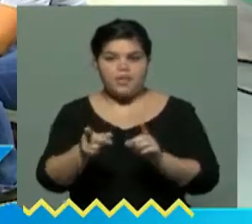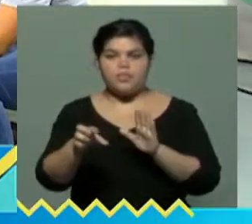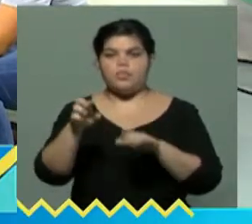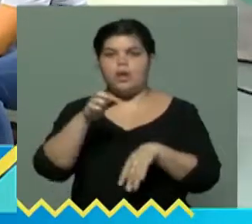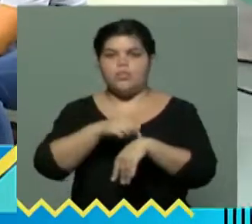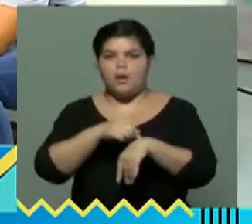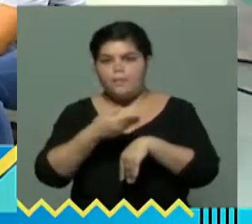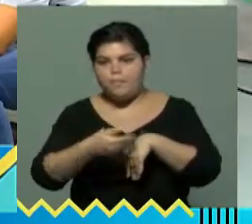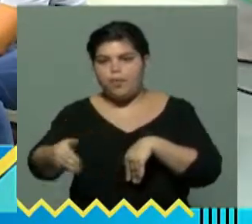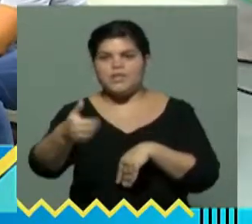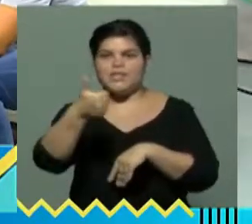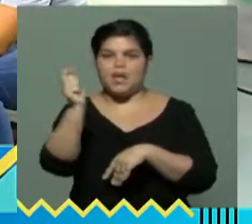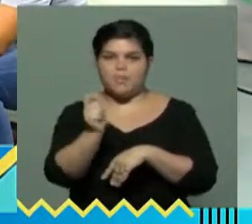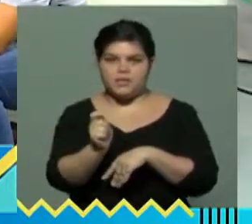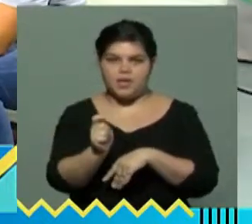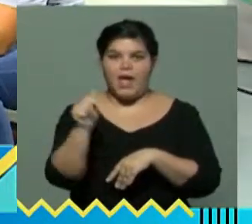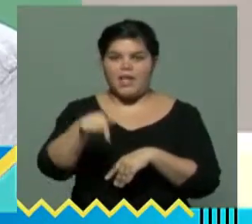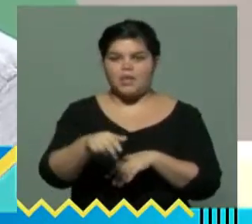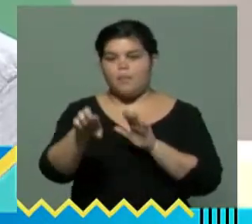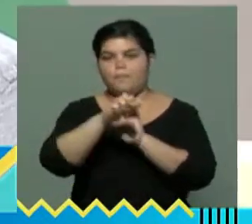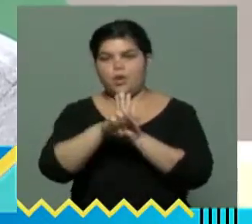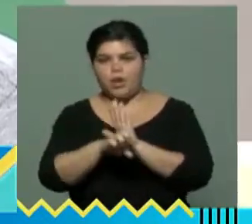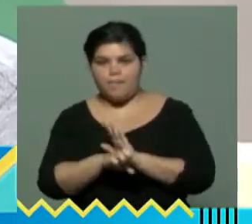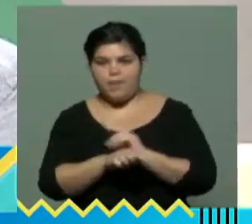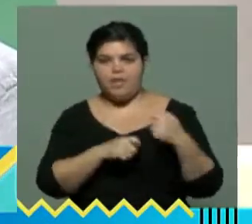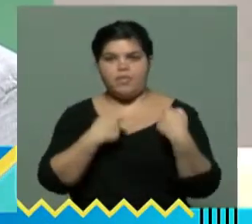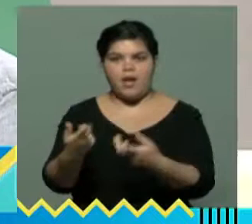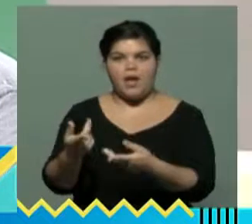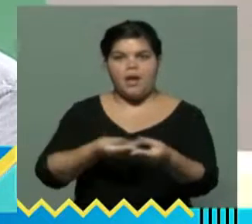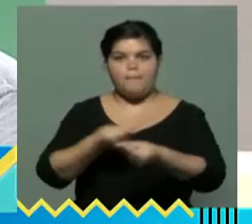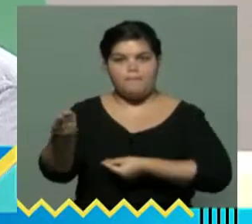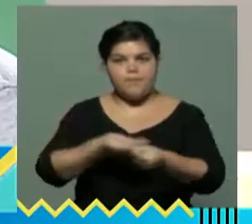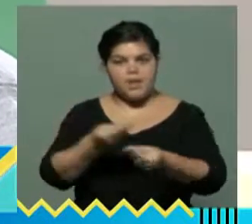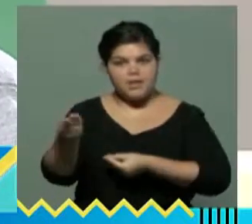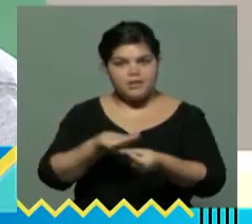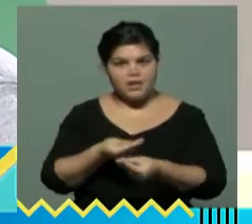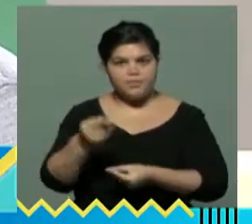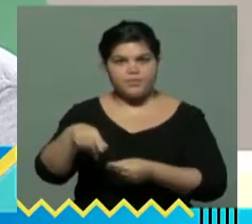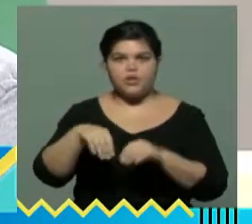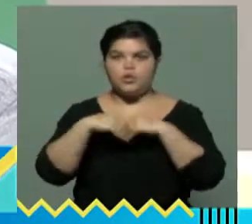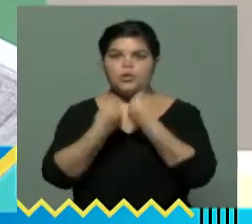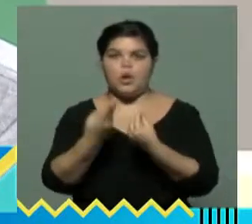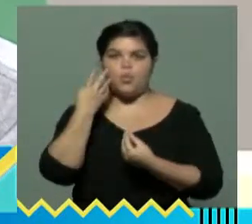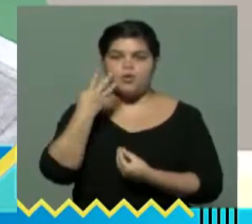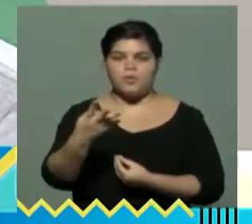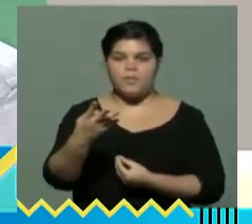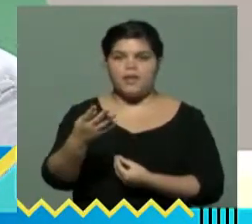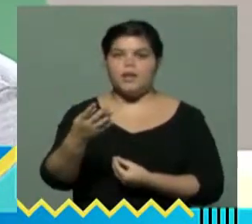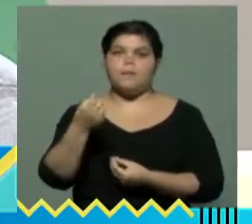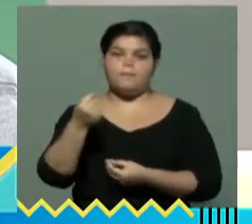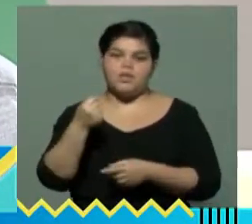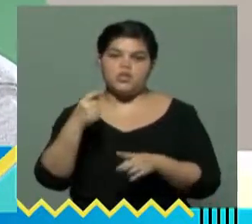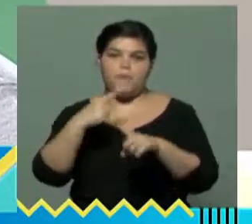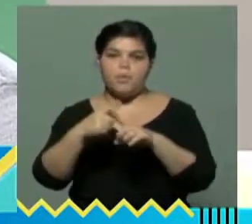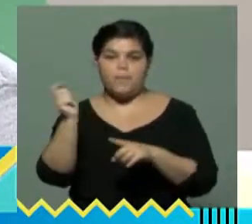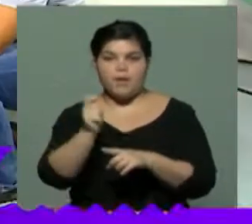Exactamente. Piden hasta 6 meses y este programa Empalme a la empresa recibe, si es jornada completa, 4.000 pesos por mes por 24 meses. Y